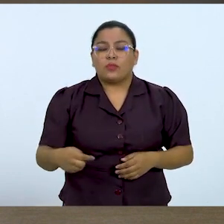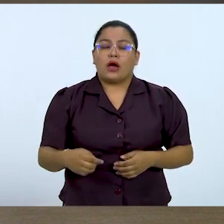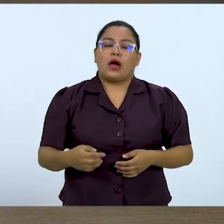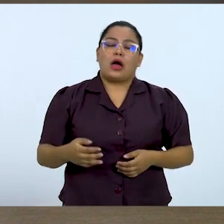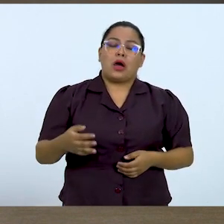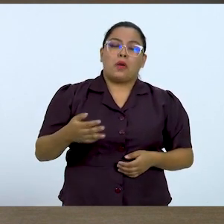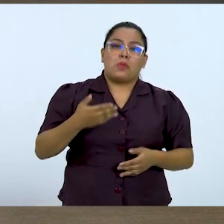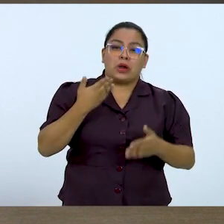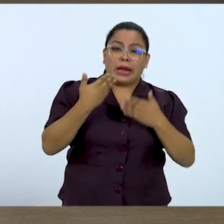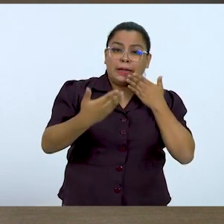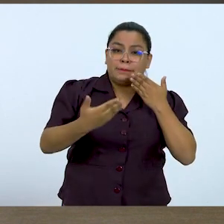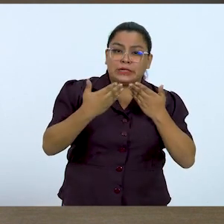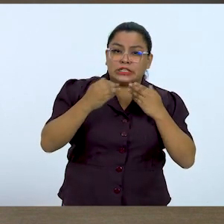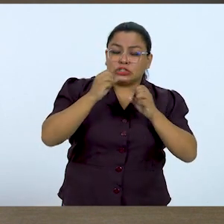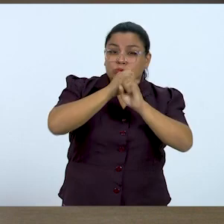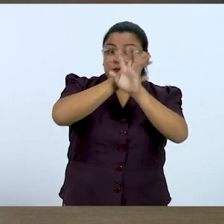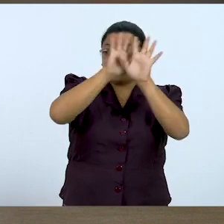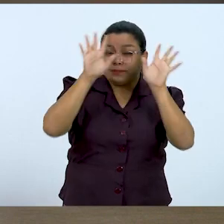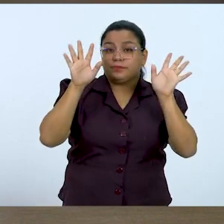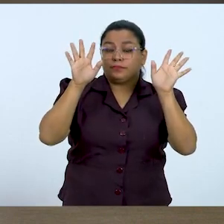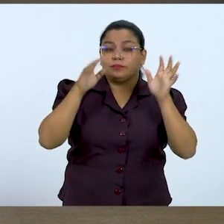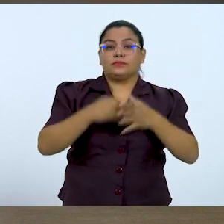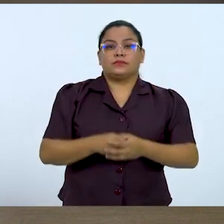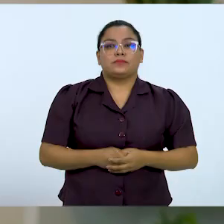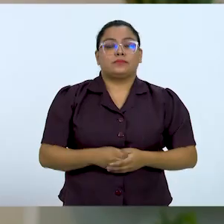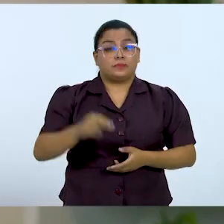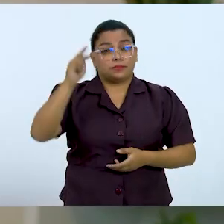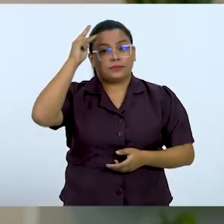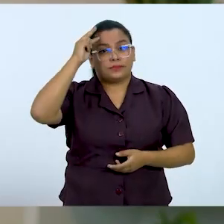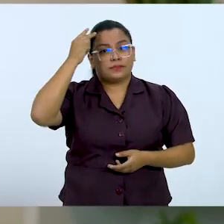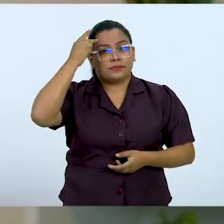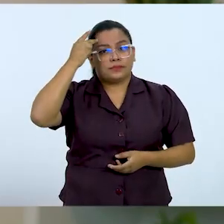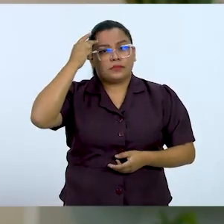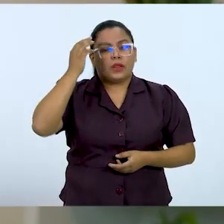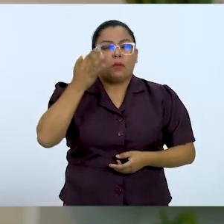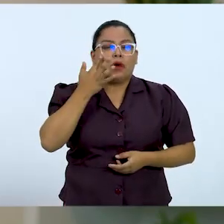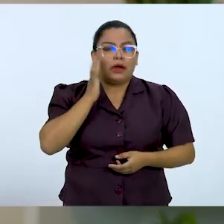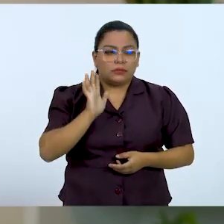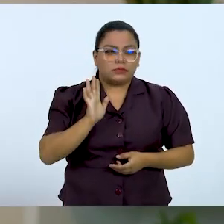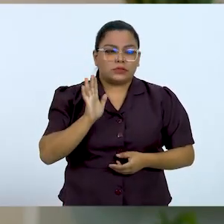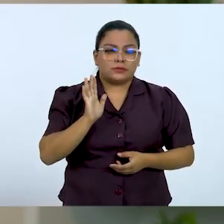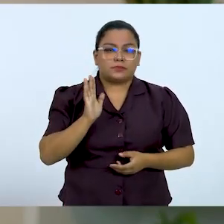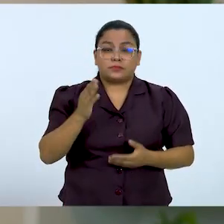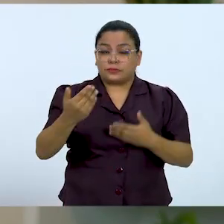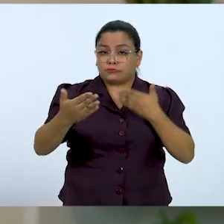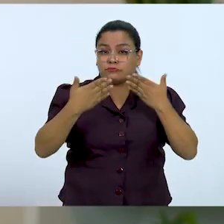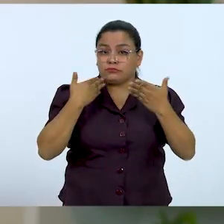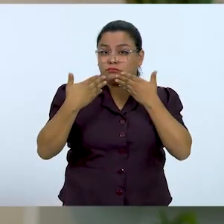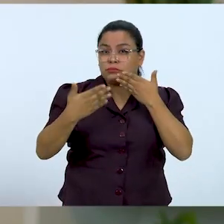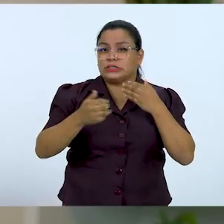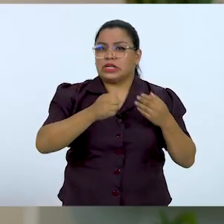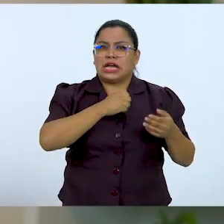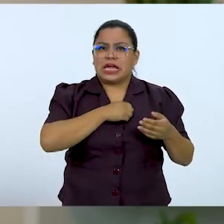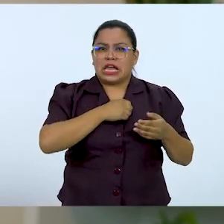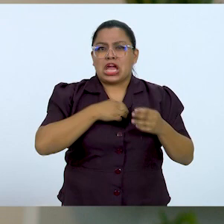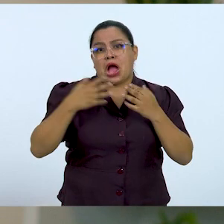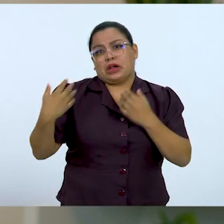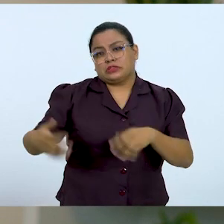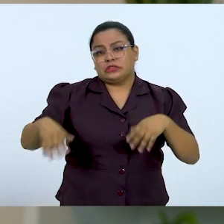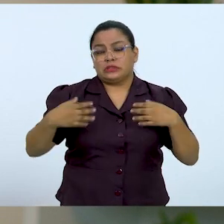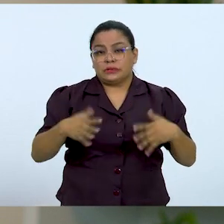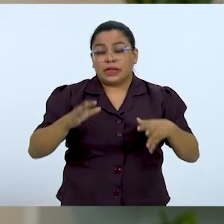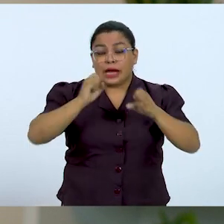ejemplo, se plantea la consigna de forma concisa. Es decir, cuando se proporcionan las indicaciones de